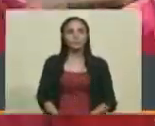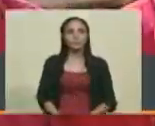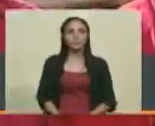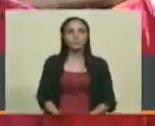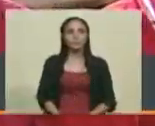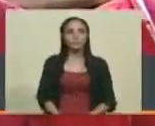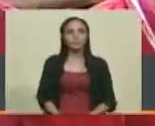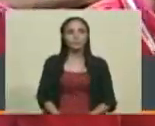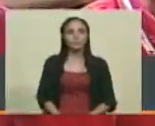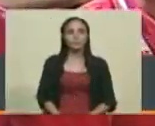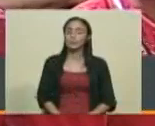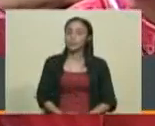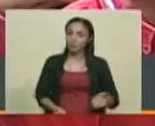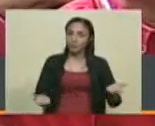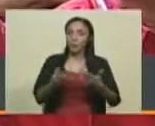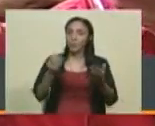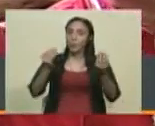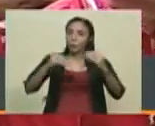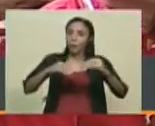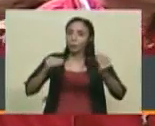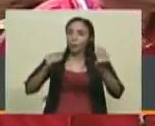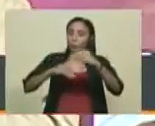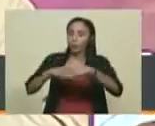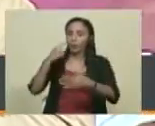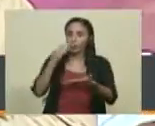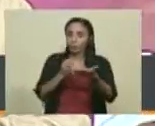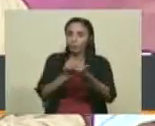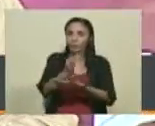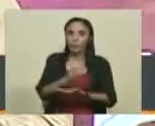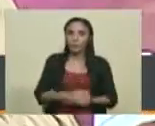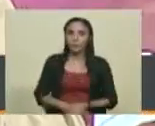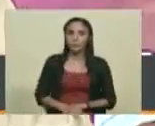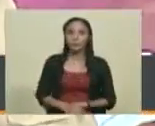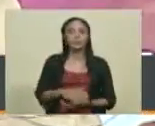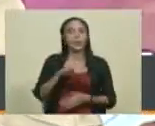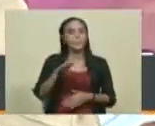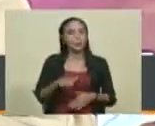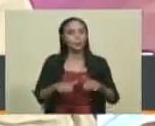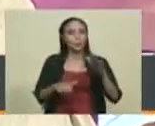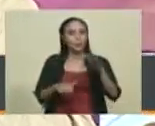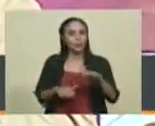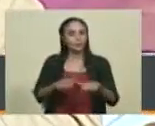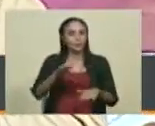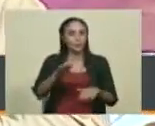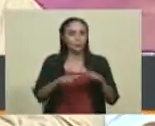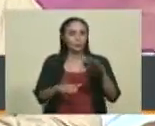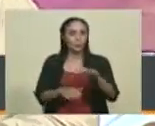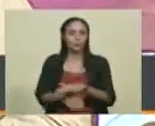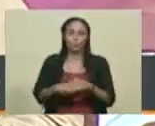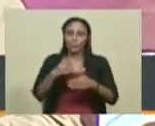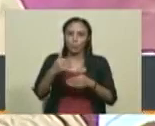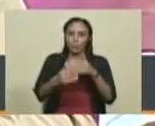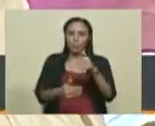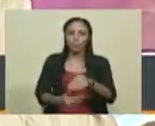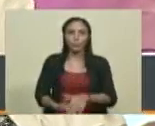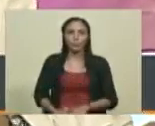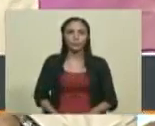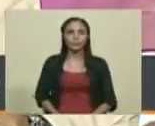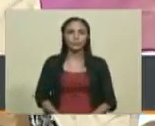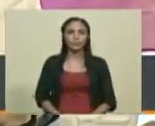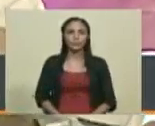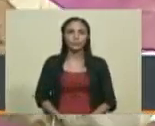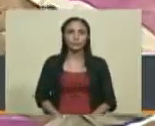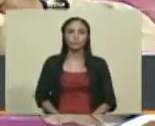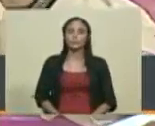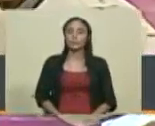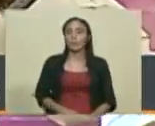Así que apuntemos. Todo esto va, mira, en un solo compás. En un solo compás. Es como cuando